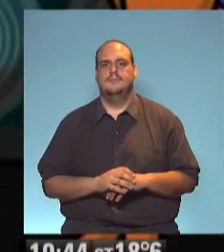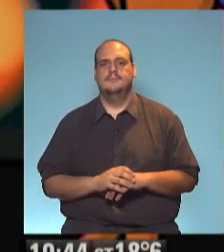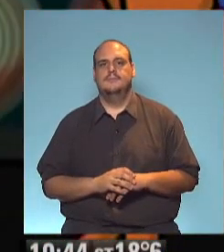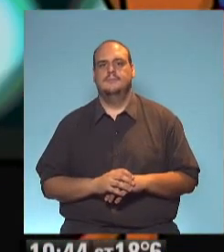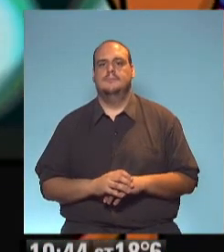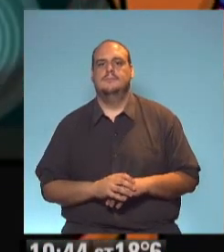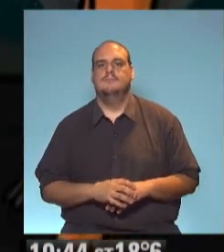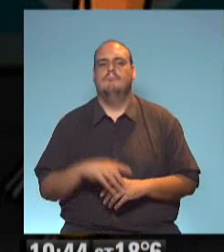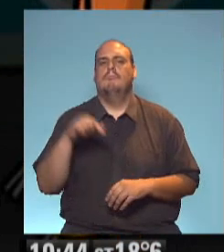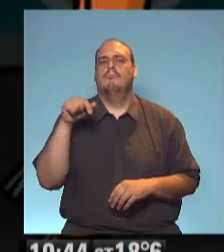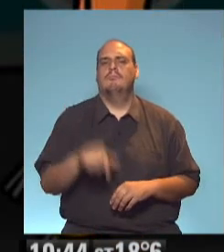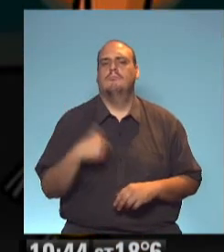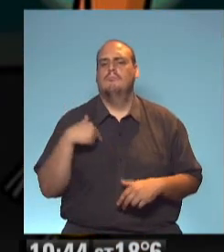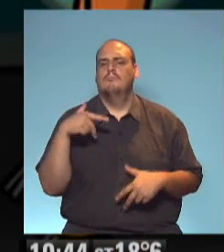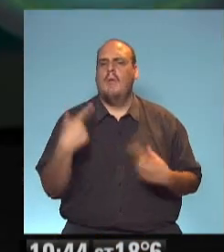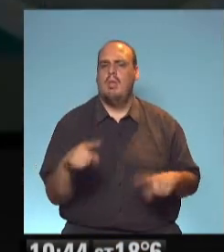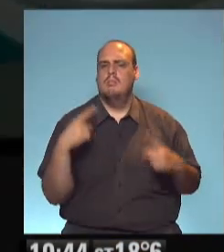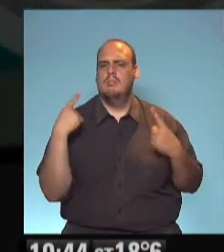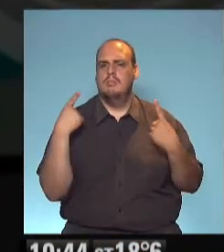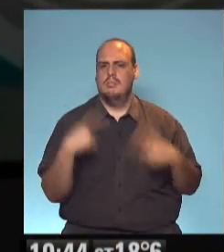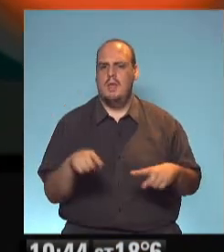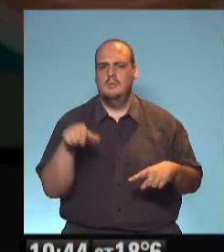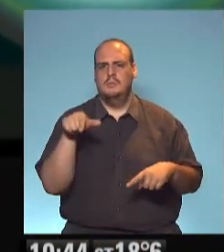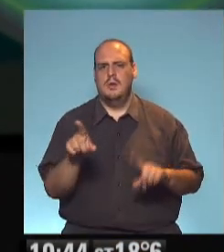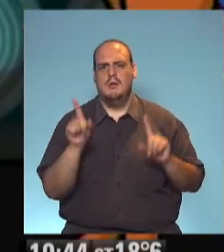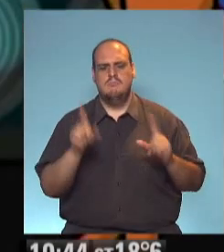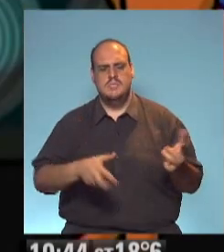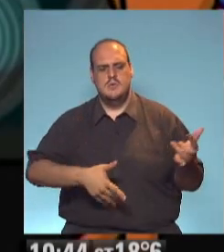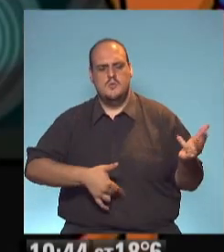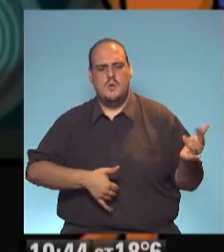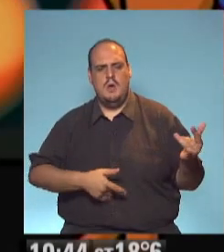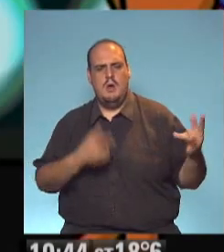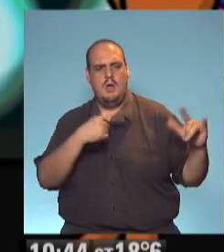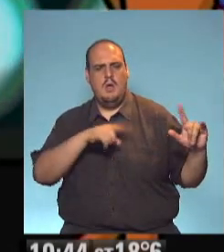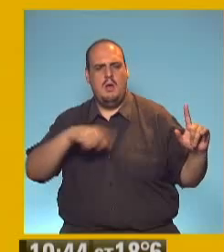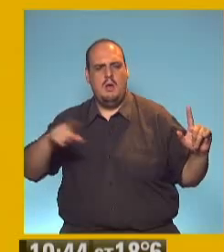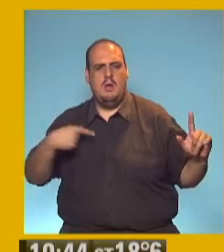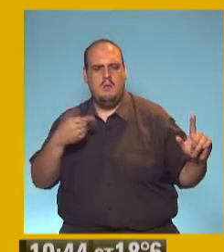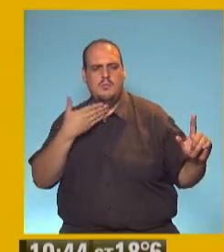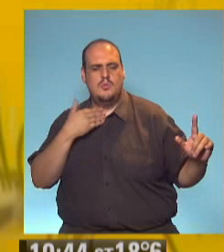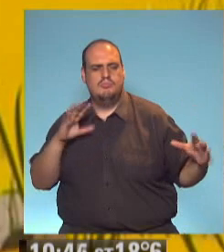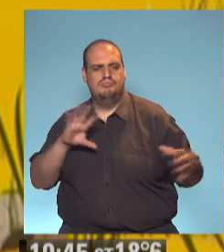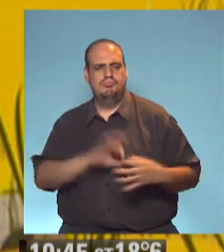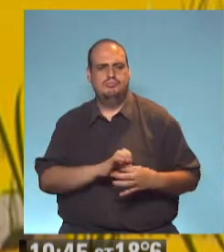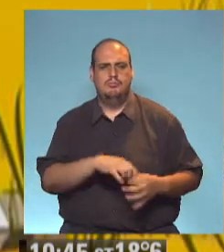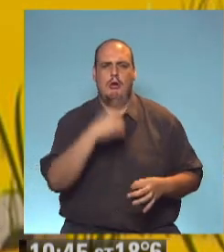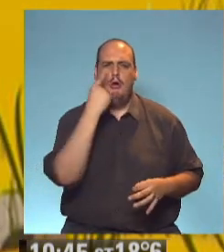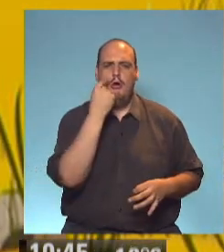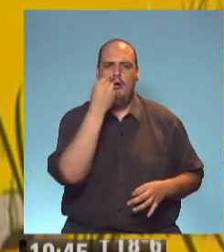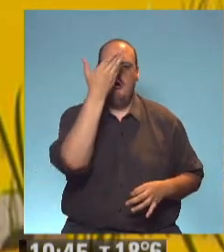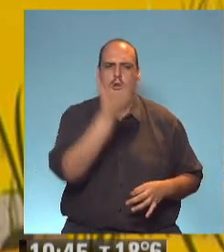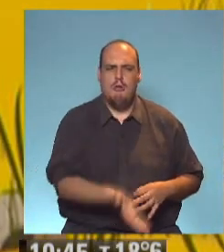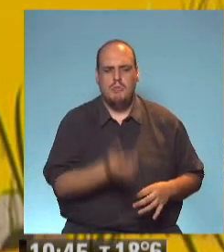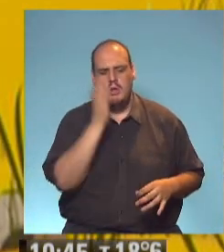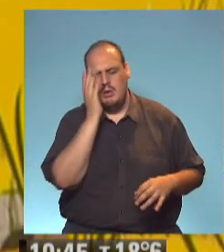Aquí me pongo a cantar al compás de la vihuela. Que el hombre que lo